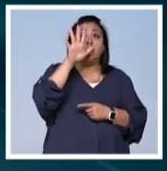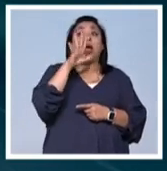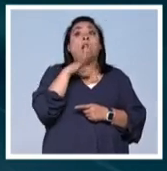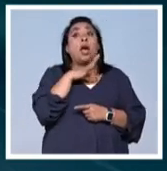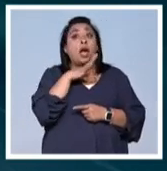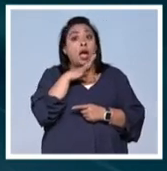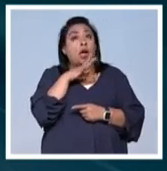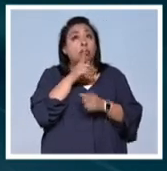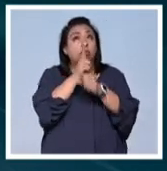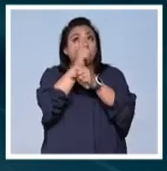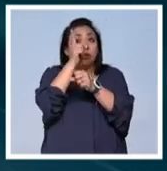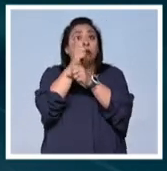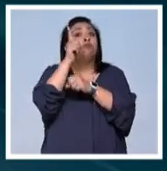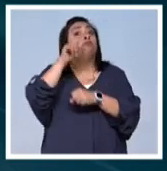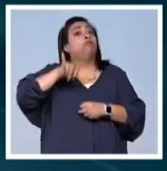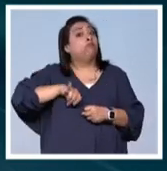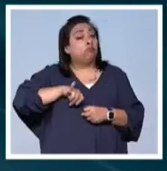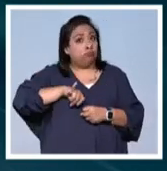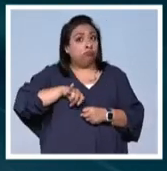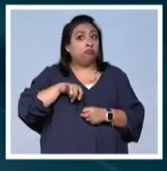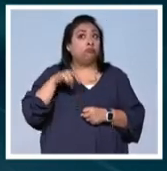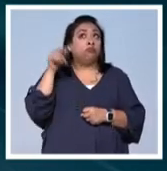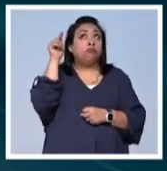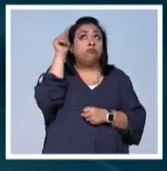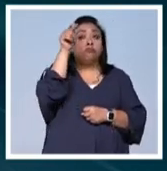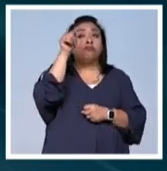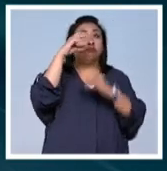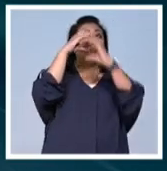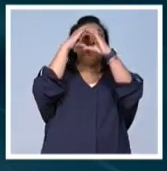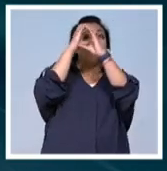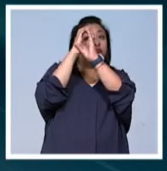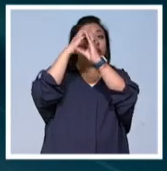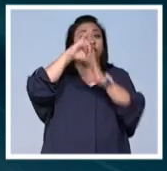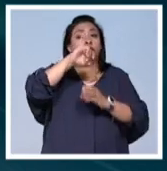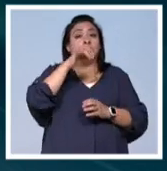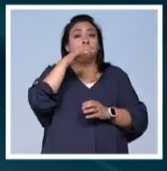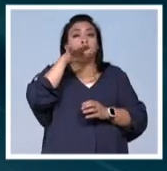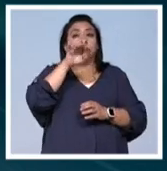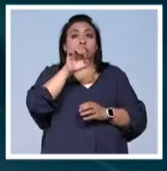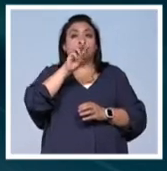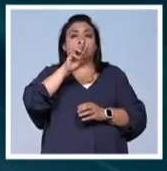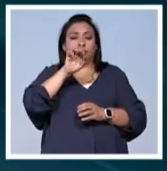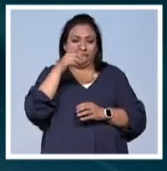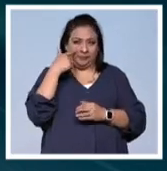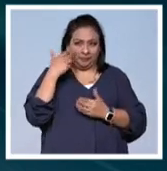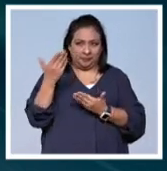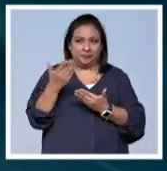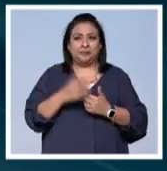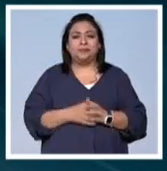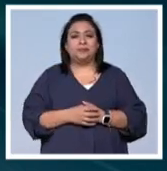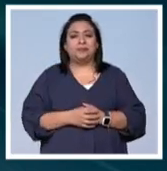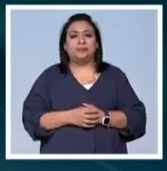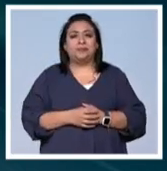unos hallazgos interesantes revelaciones del telescopio James webb nada menos regresamos